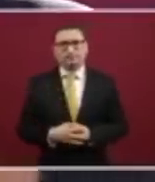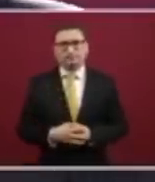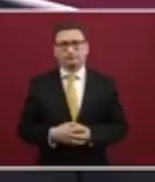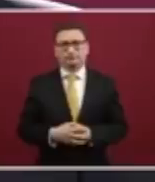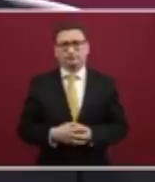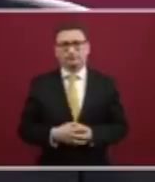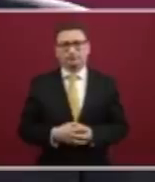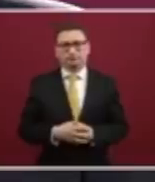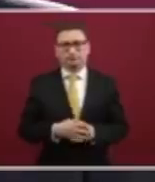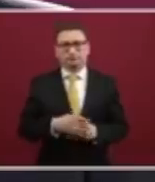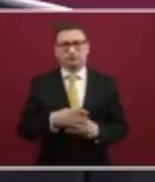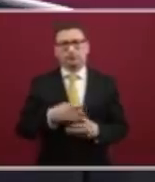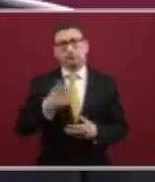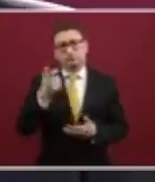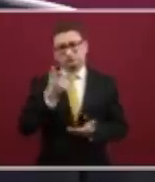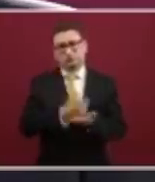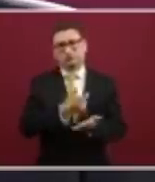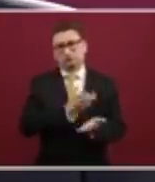tiene su sueldo,